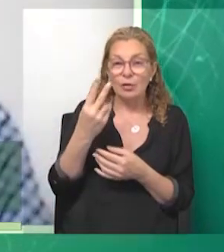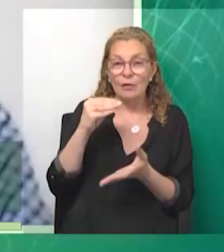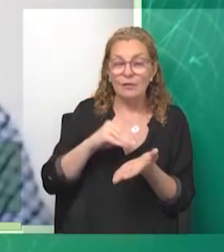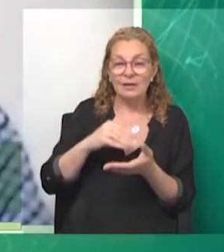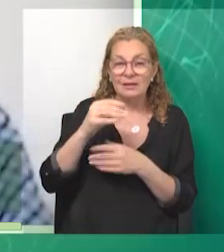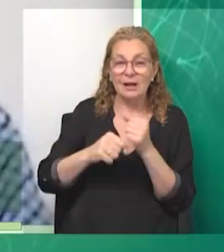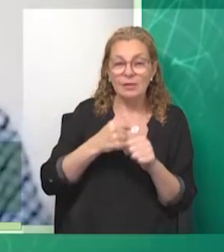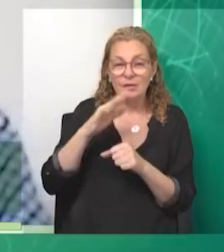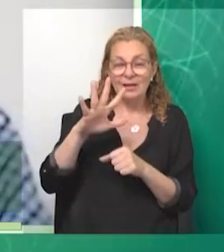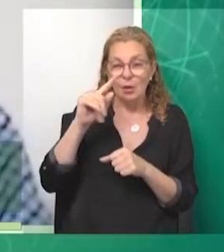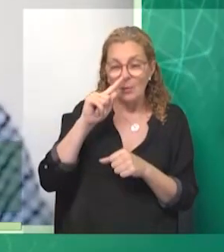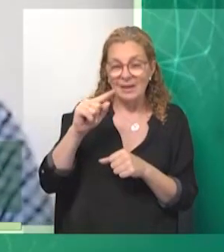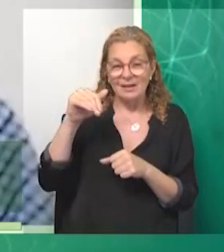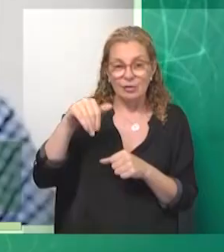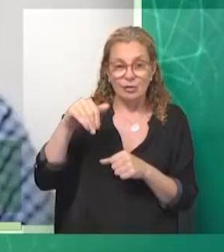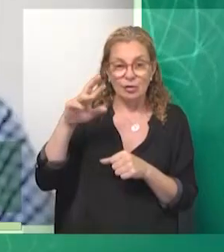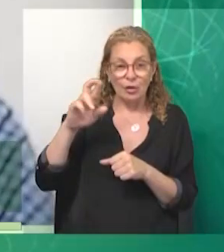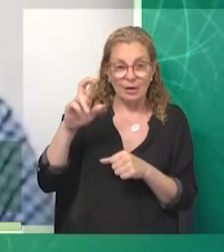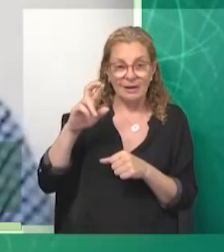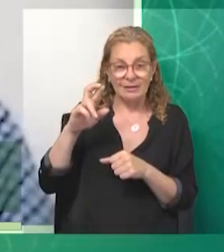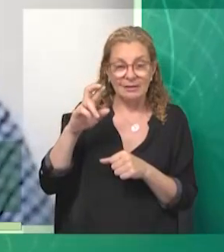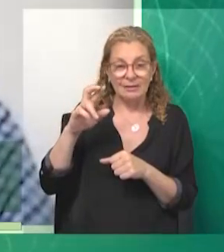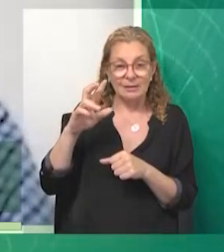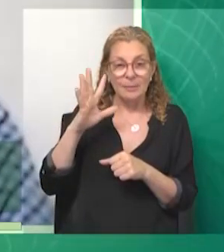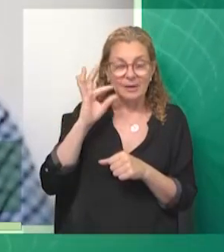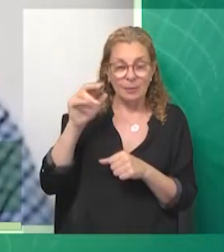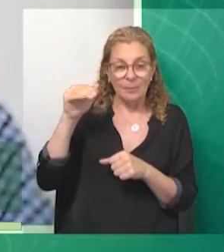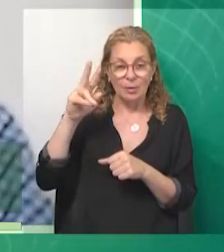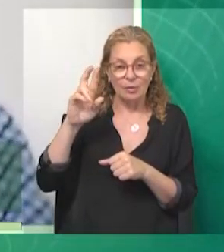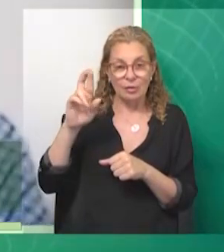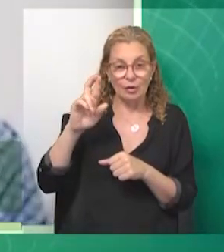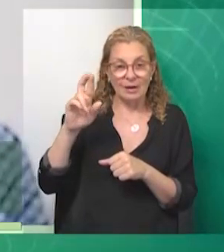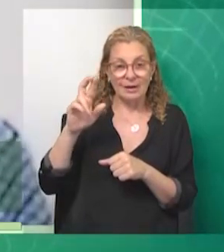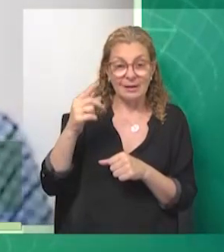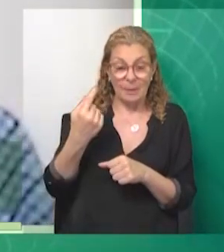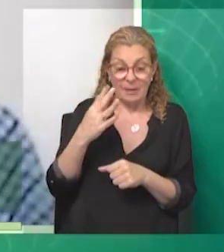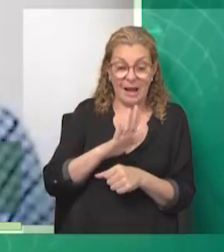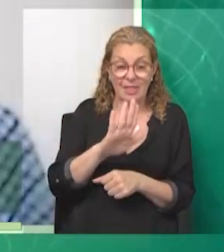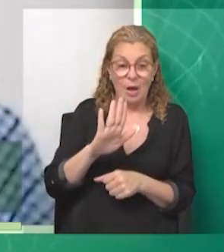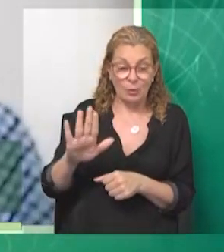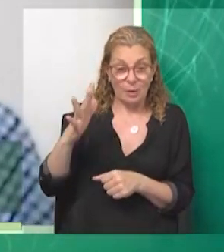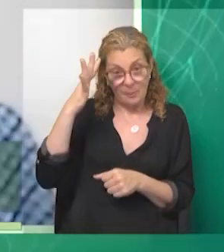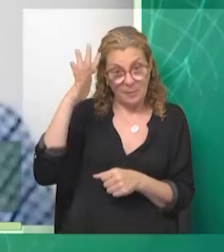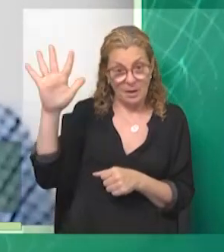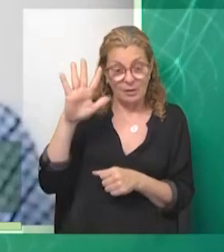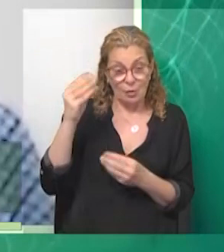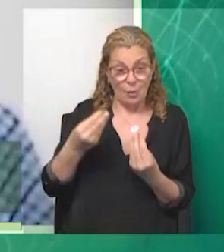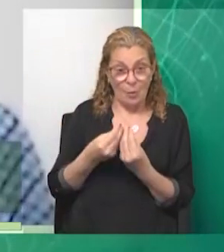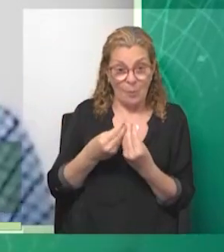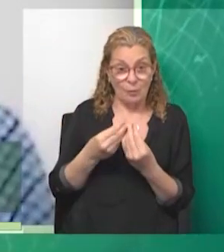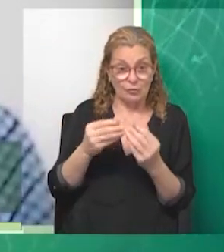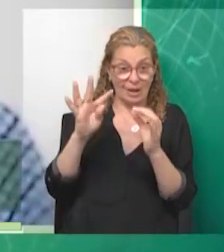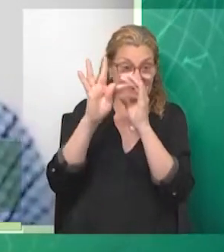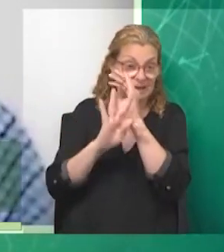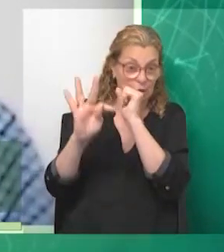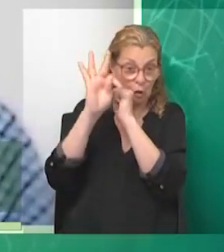valor 000 que sea destinado al uso personal me imagino mucha mucha cosa de tecnología